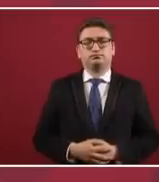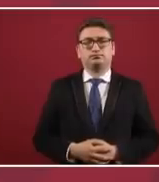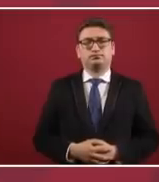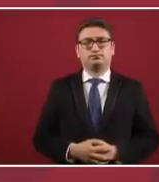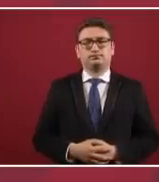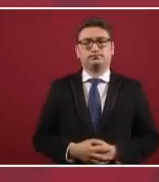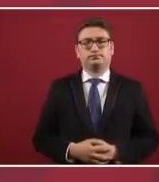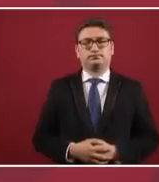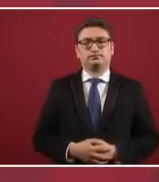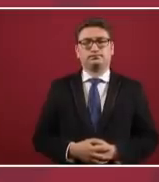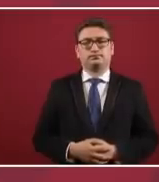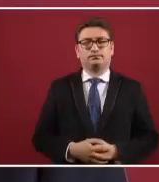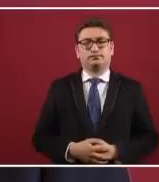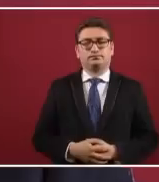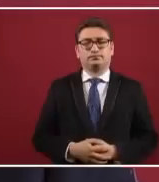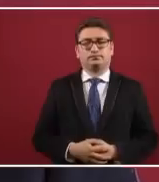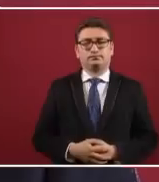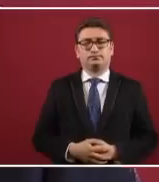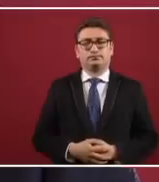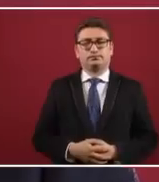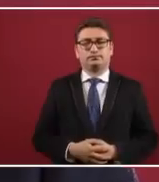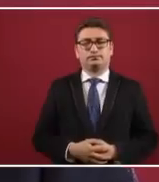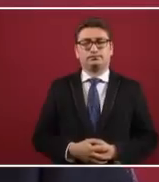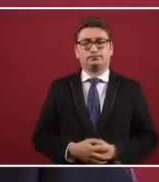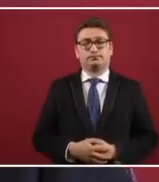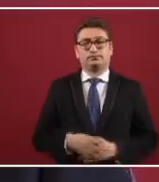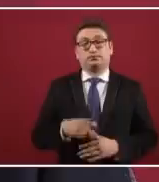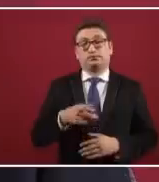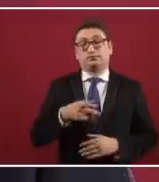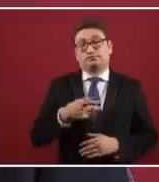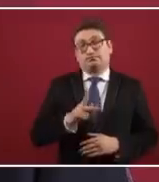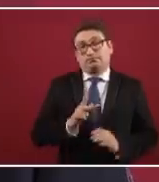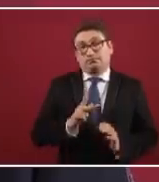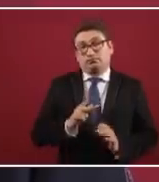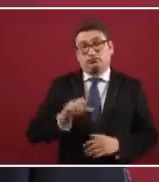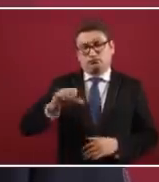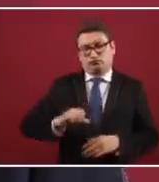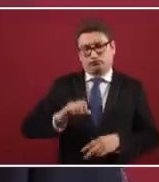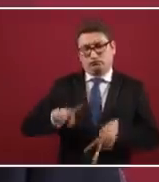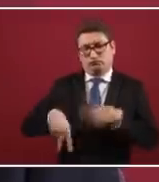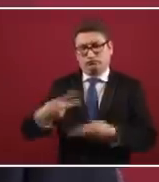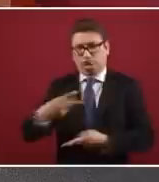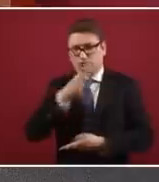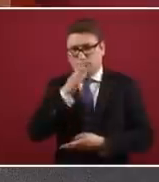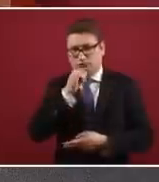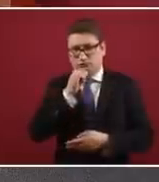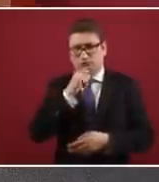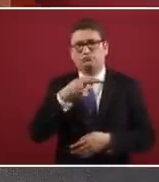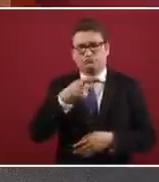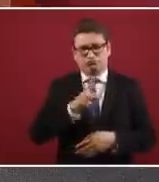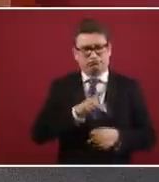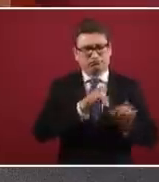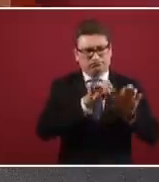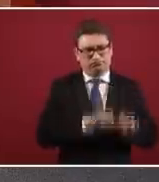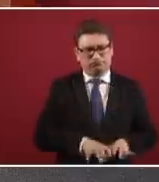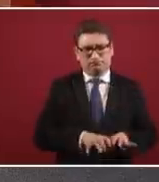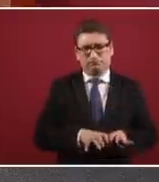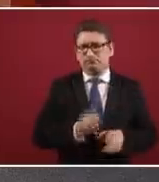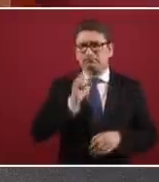Además que no voy a poder asistir, pero sí por escrito, esto